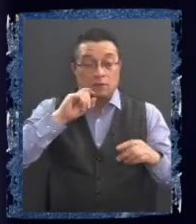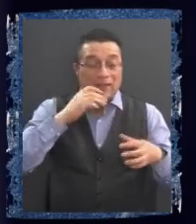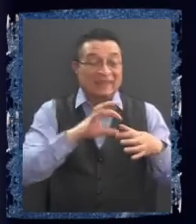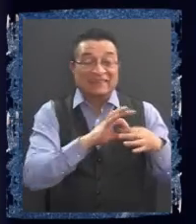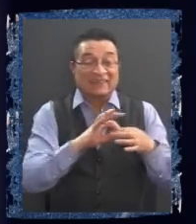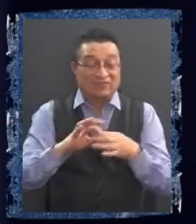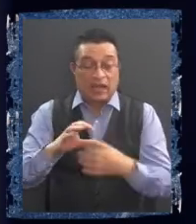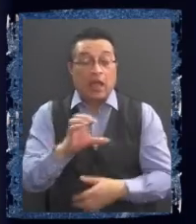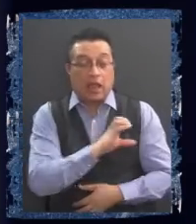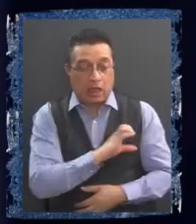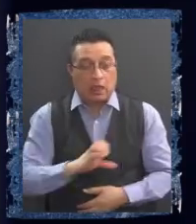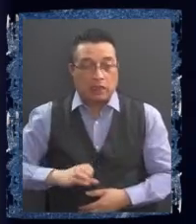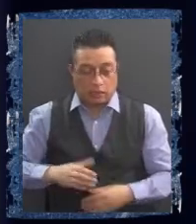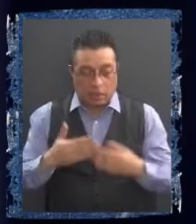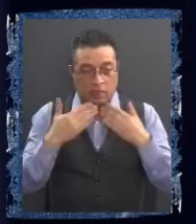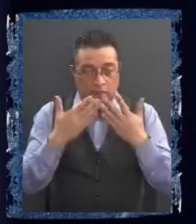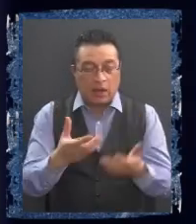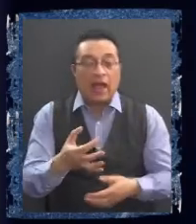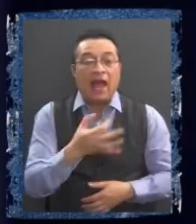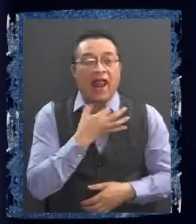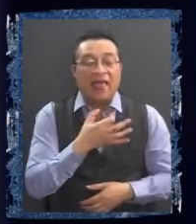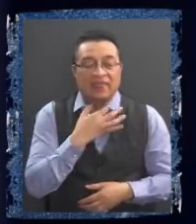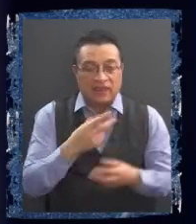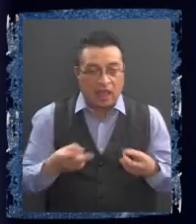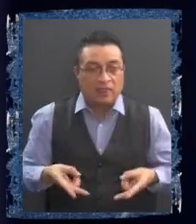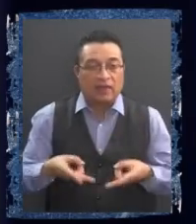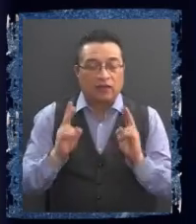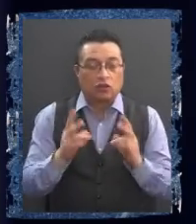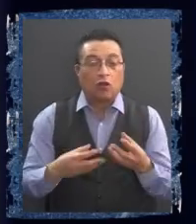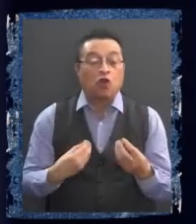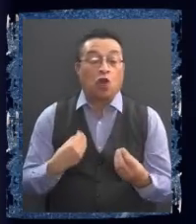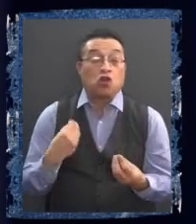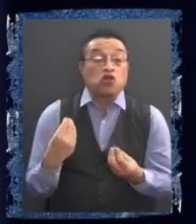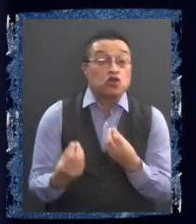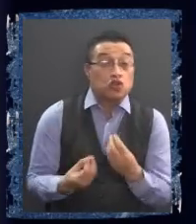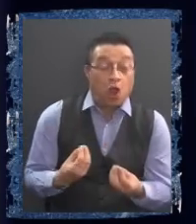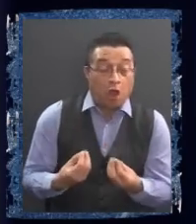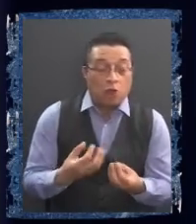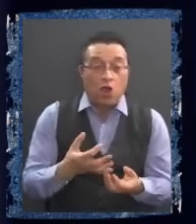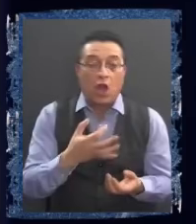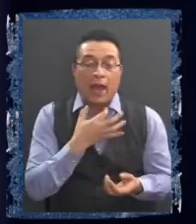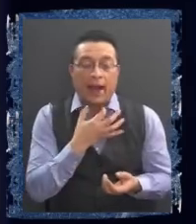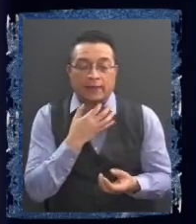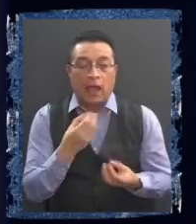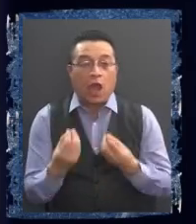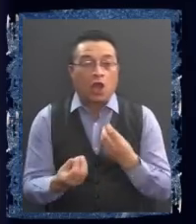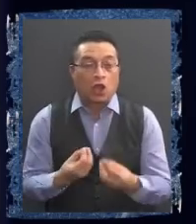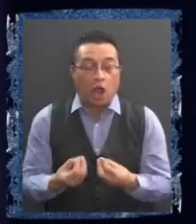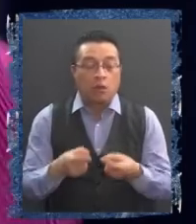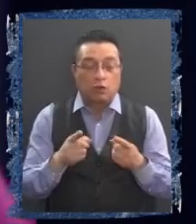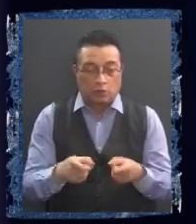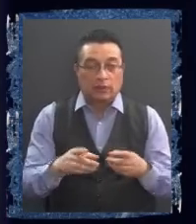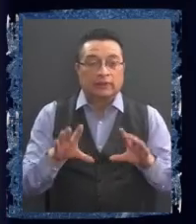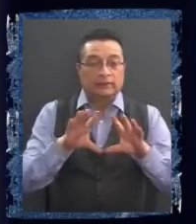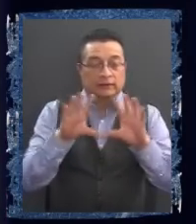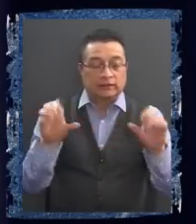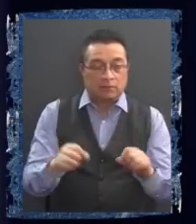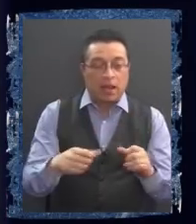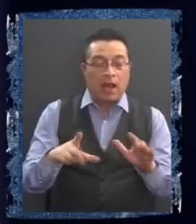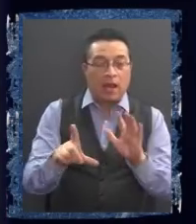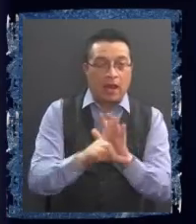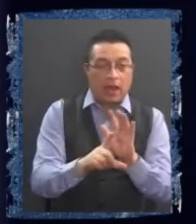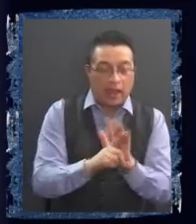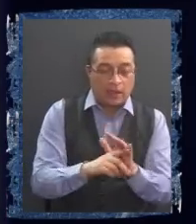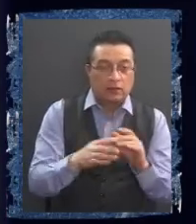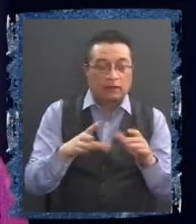debe ser garante de esos derechos. Ahora, el cómo va a ser garante, Ese es tema de leyes, tema de fijar